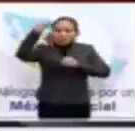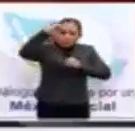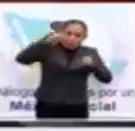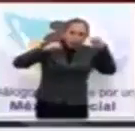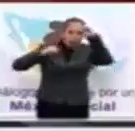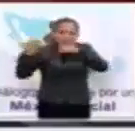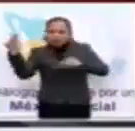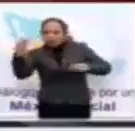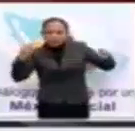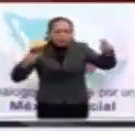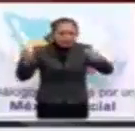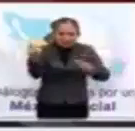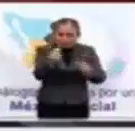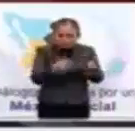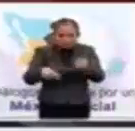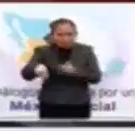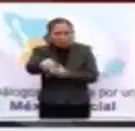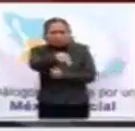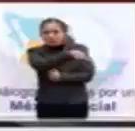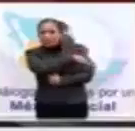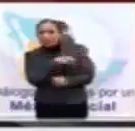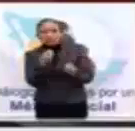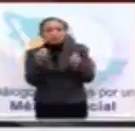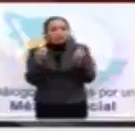tantas necesidades y tanta